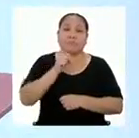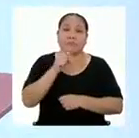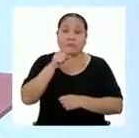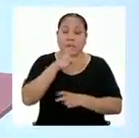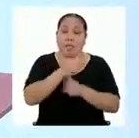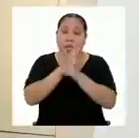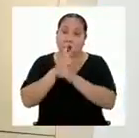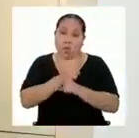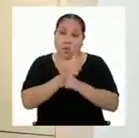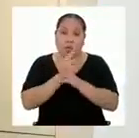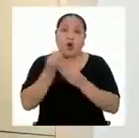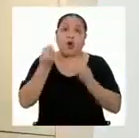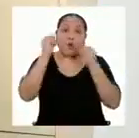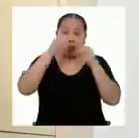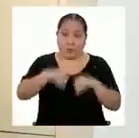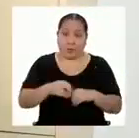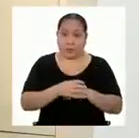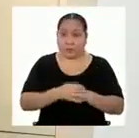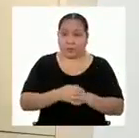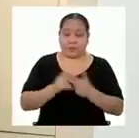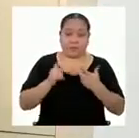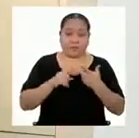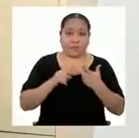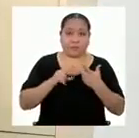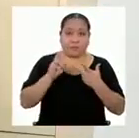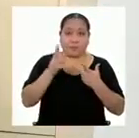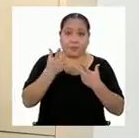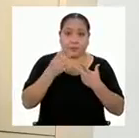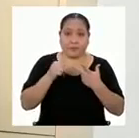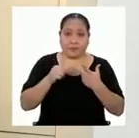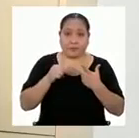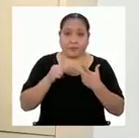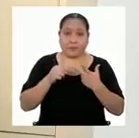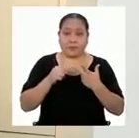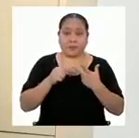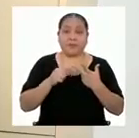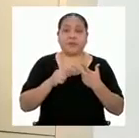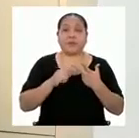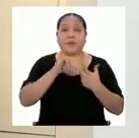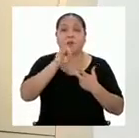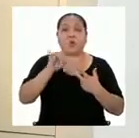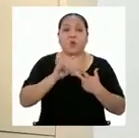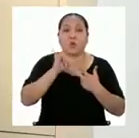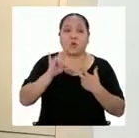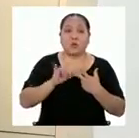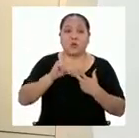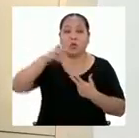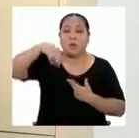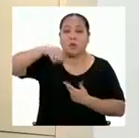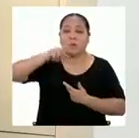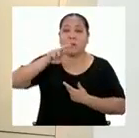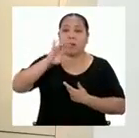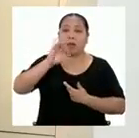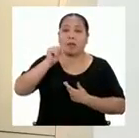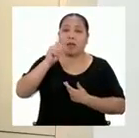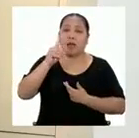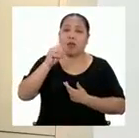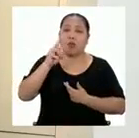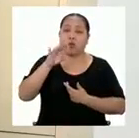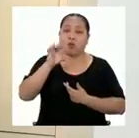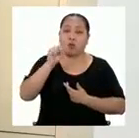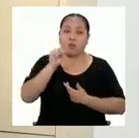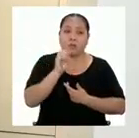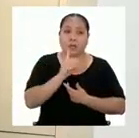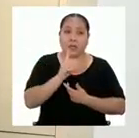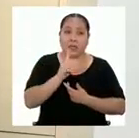tener cuidado. Y como tercera y última consideración está el uso de marcadores de discurso. Esos ya los